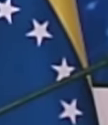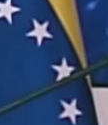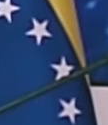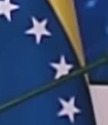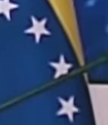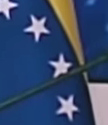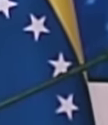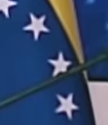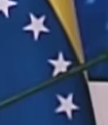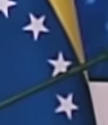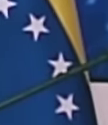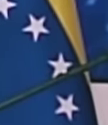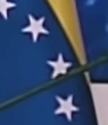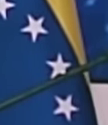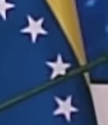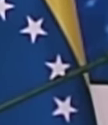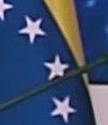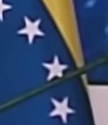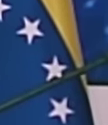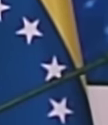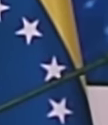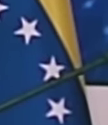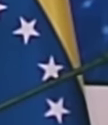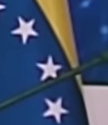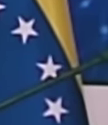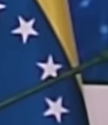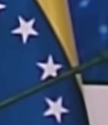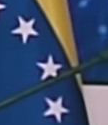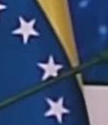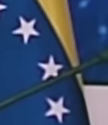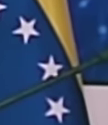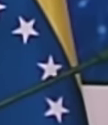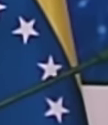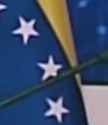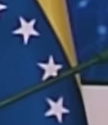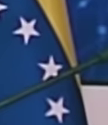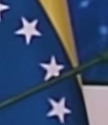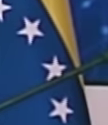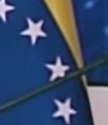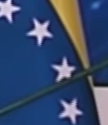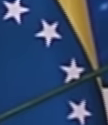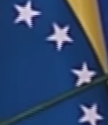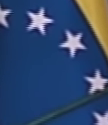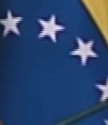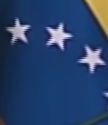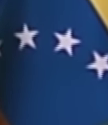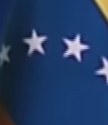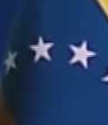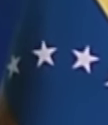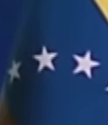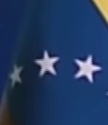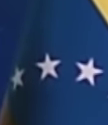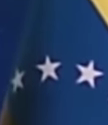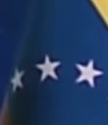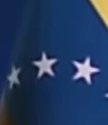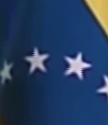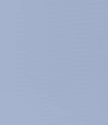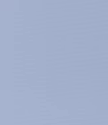señala directamente, o uno de los implicados directamente, es Juan Pablo Guanipa, este que está acá,